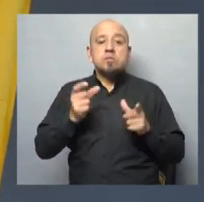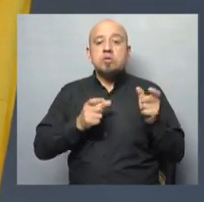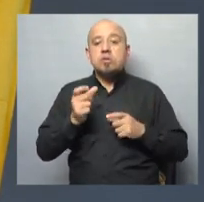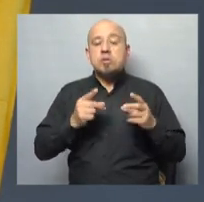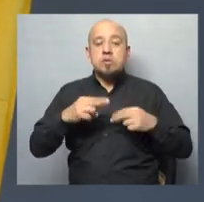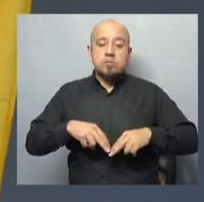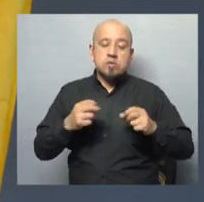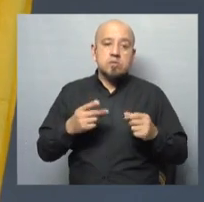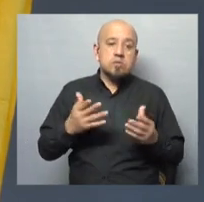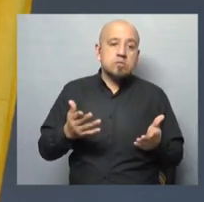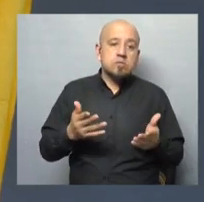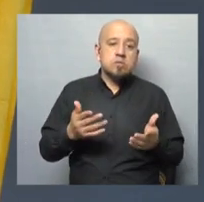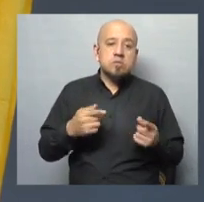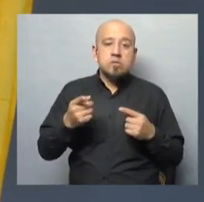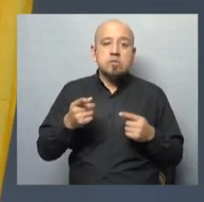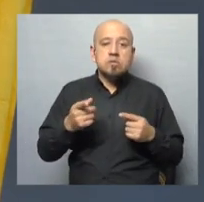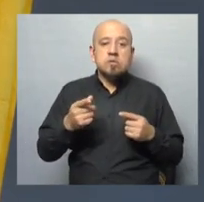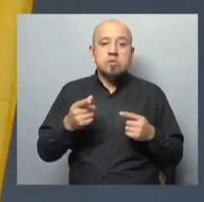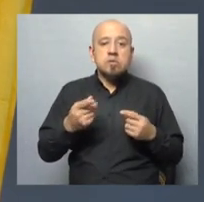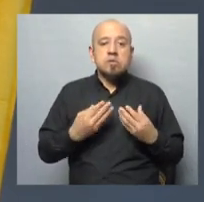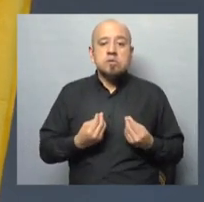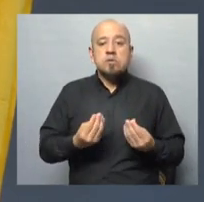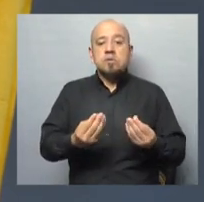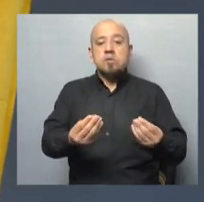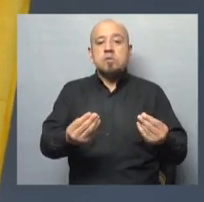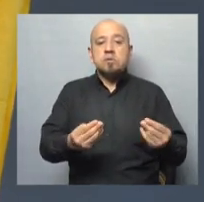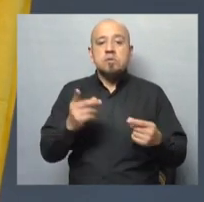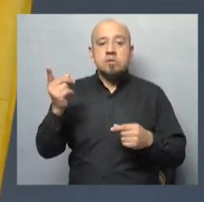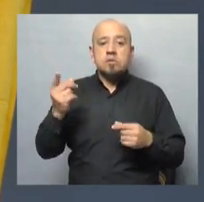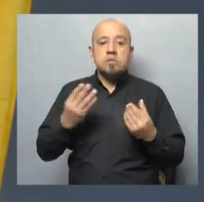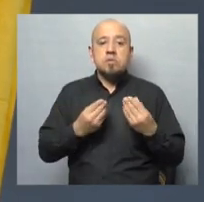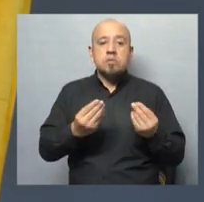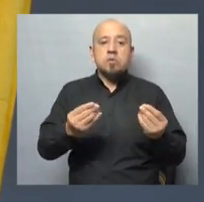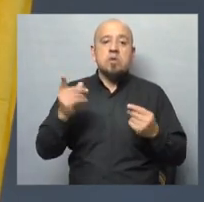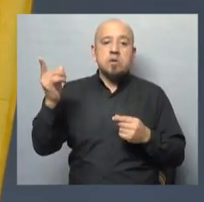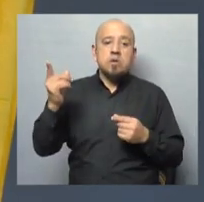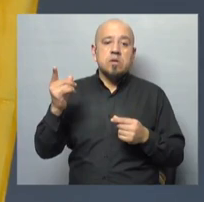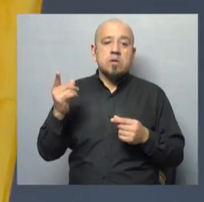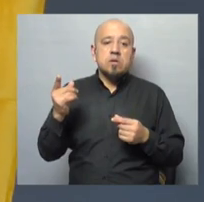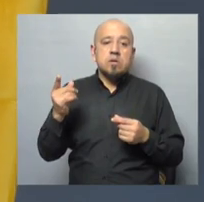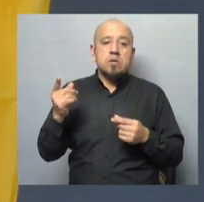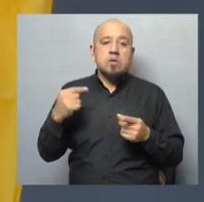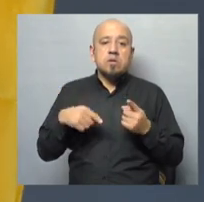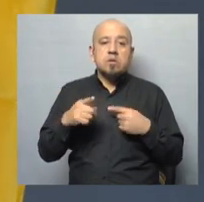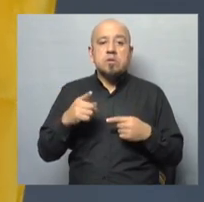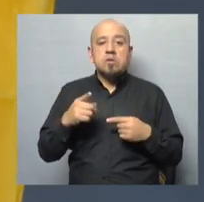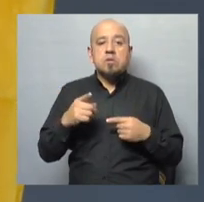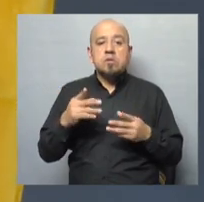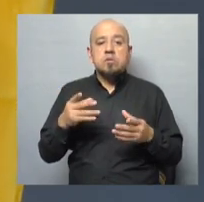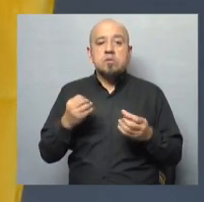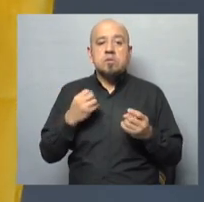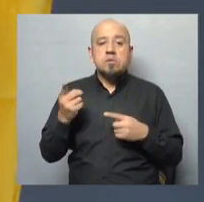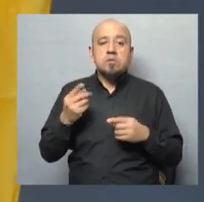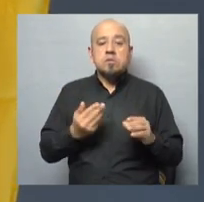va a decir cualquiera el pasto de los humedales de no sé dónde y yo que sé y por qué eso es más